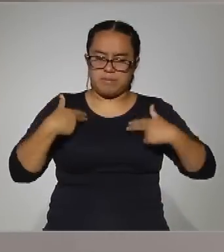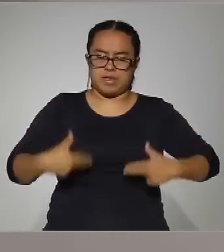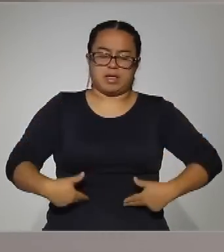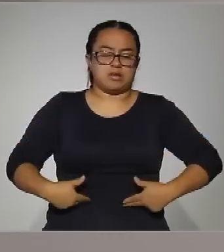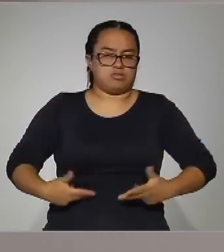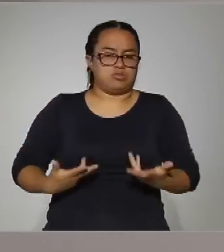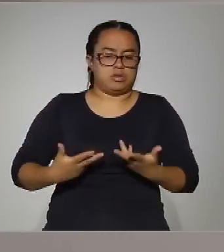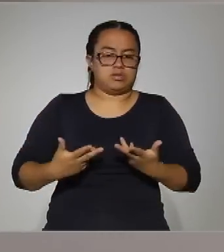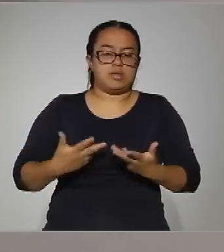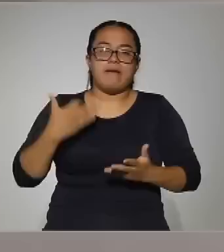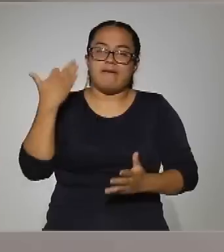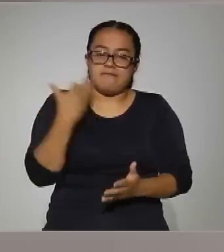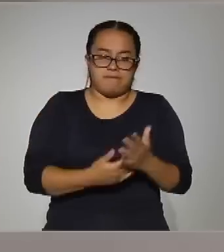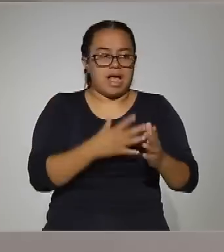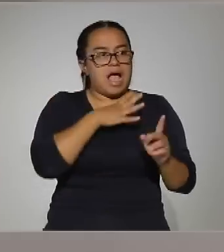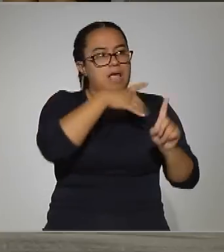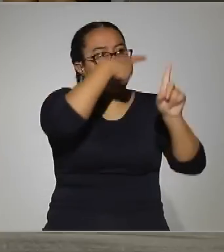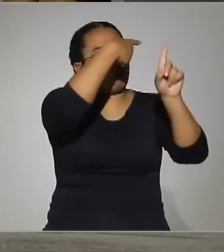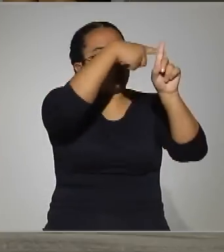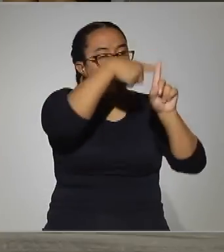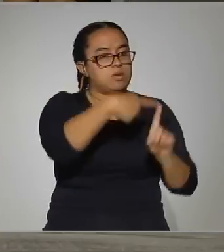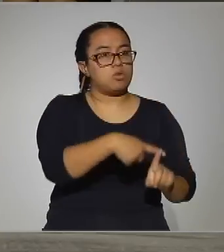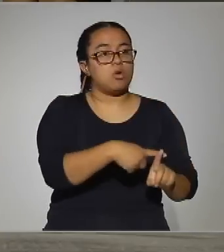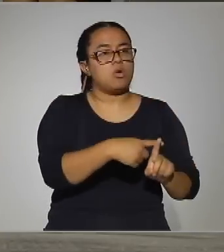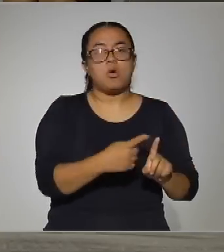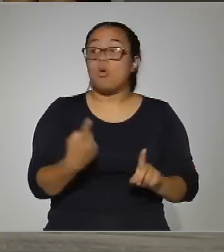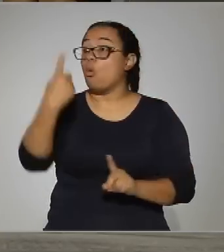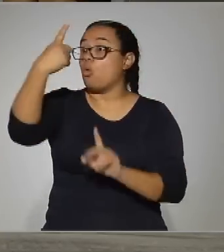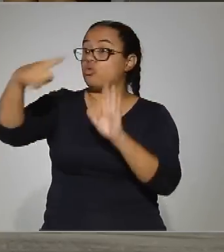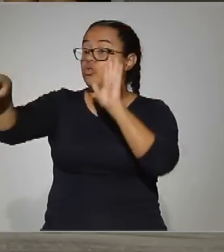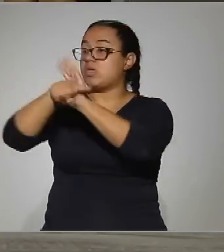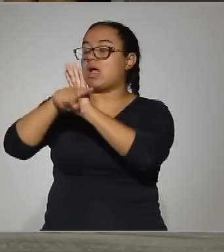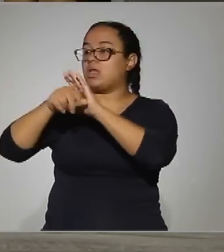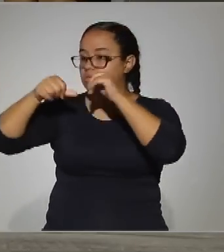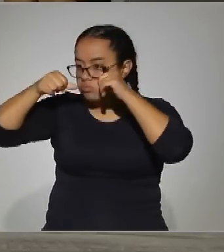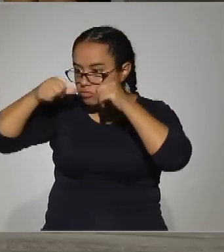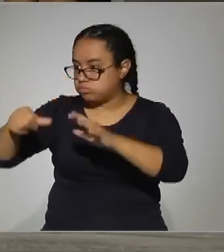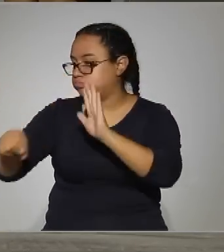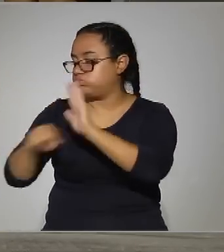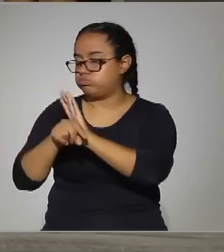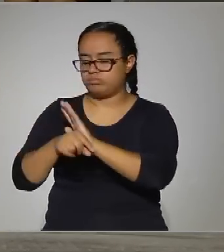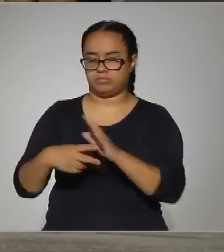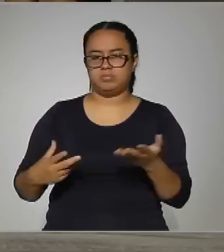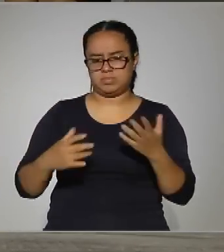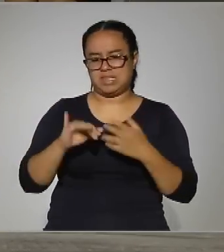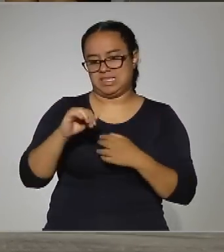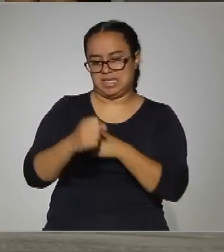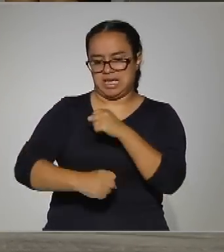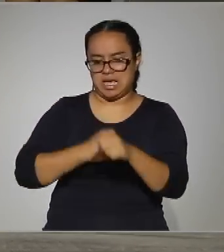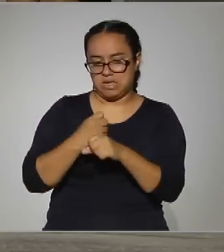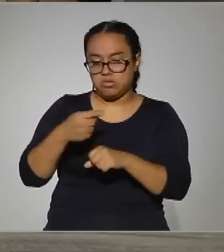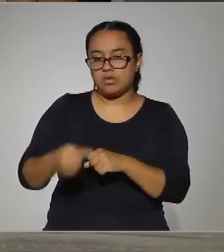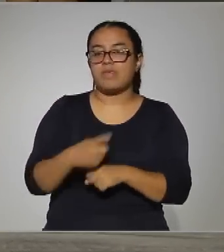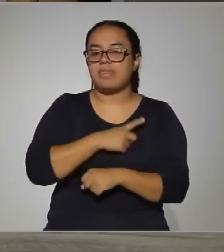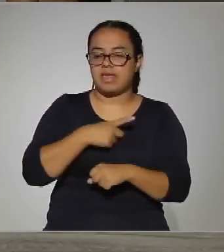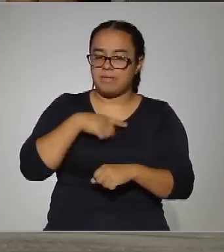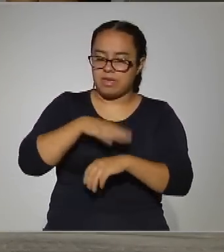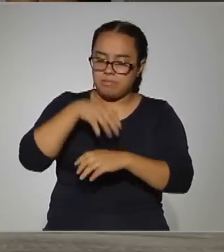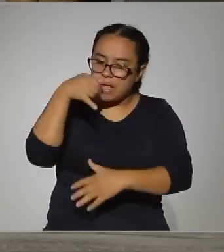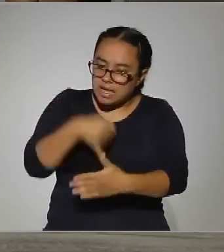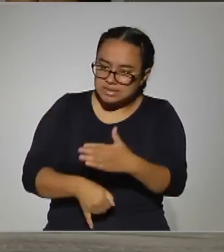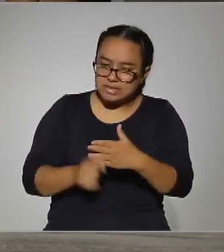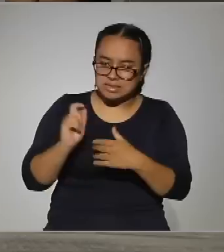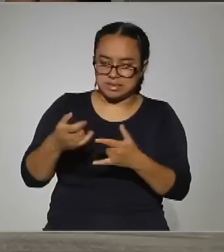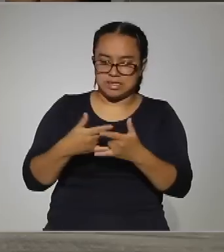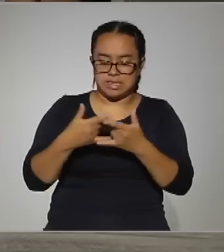ejemplo, no podemos ver estas otras partes buenas, ¿no? O sea, cómo a una edad tan temprana, claro, habría que ver qué pasó, pero bueno, ese es solo.